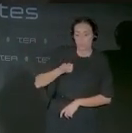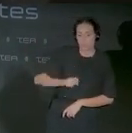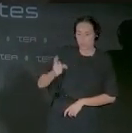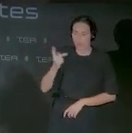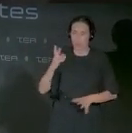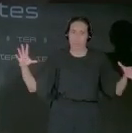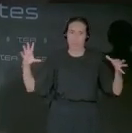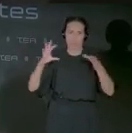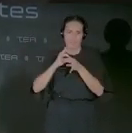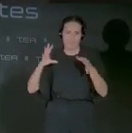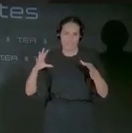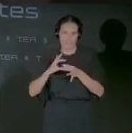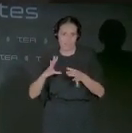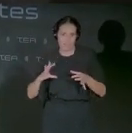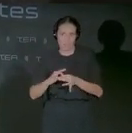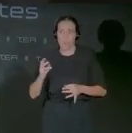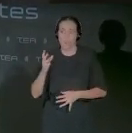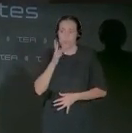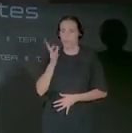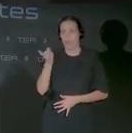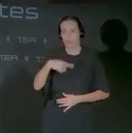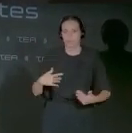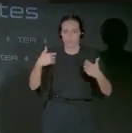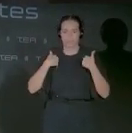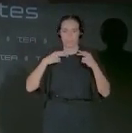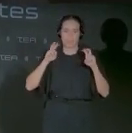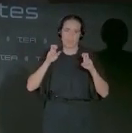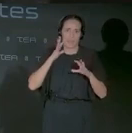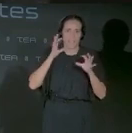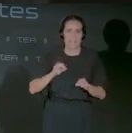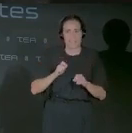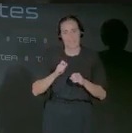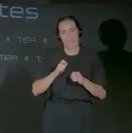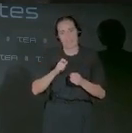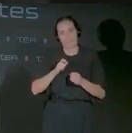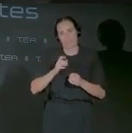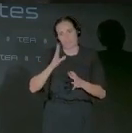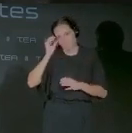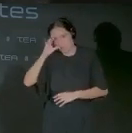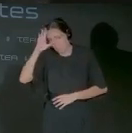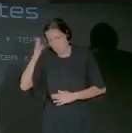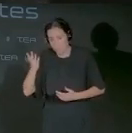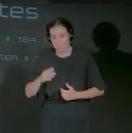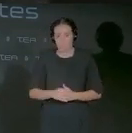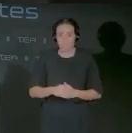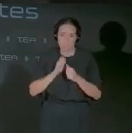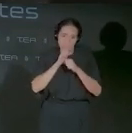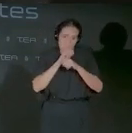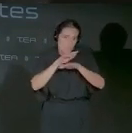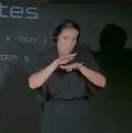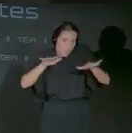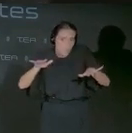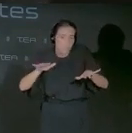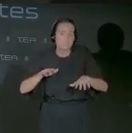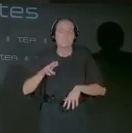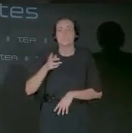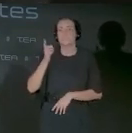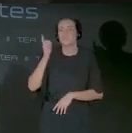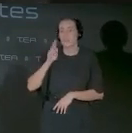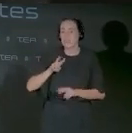dedican a la realidad extendida y también pues dar visibilidad tanto a lo que es la tecnología en sí como